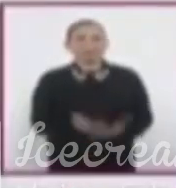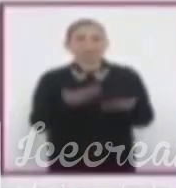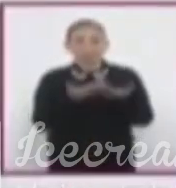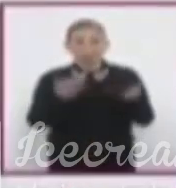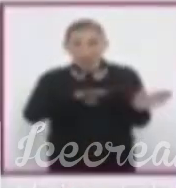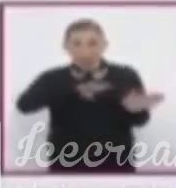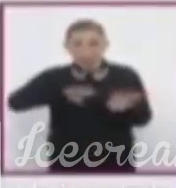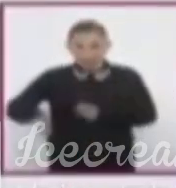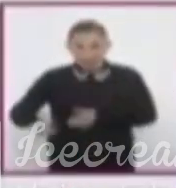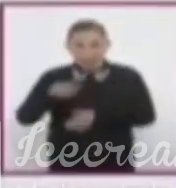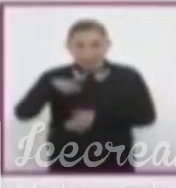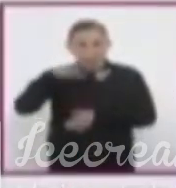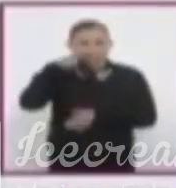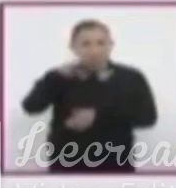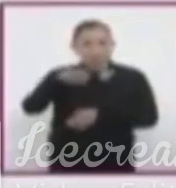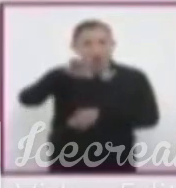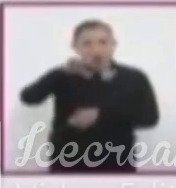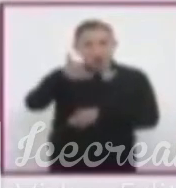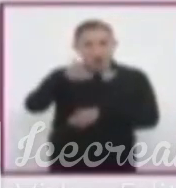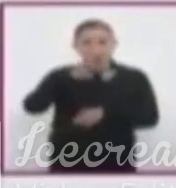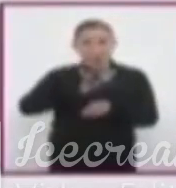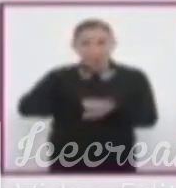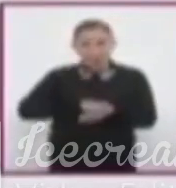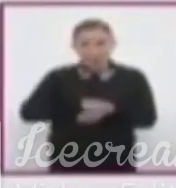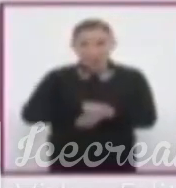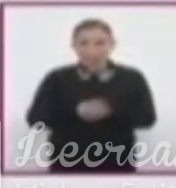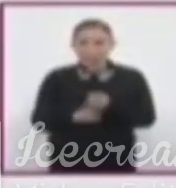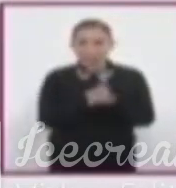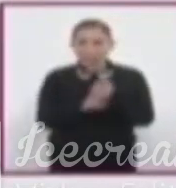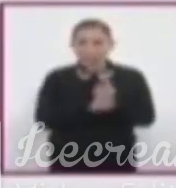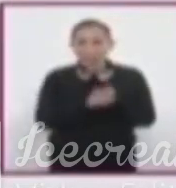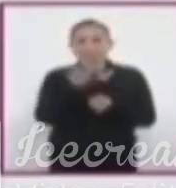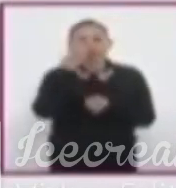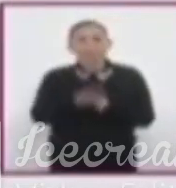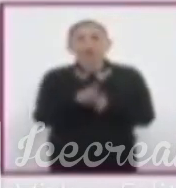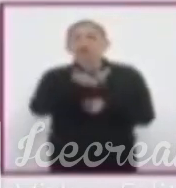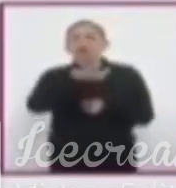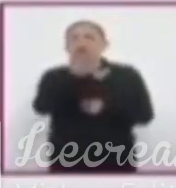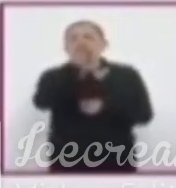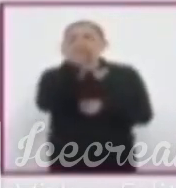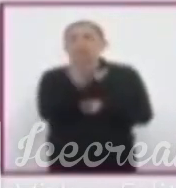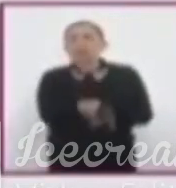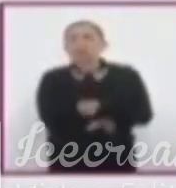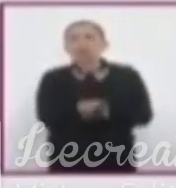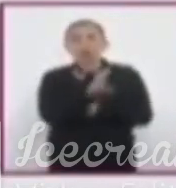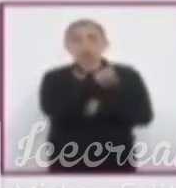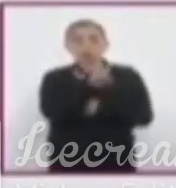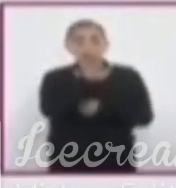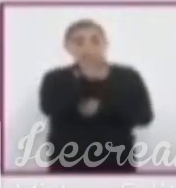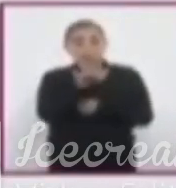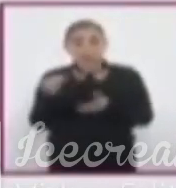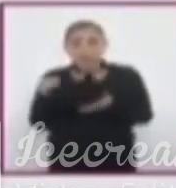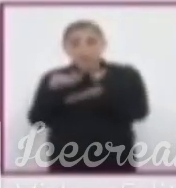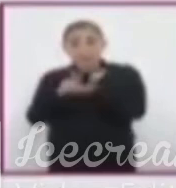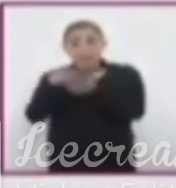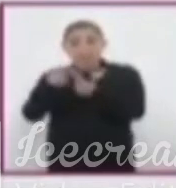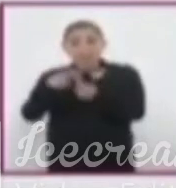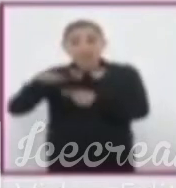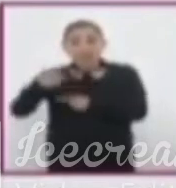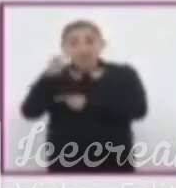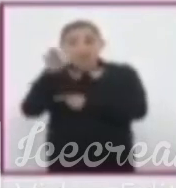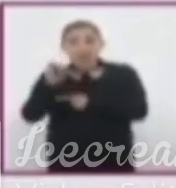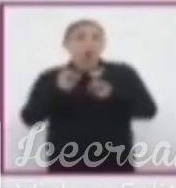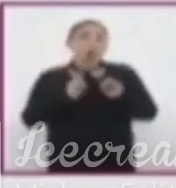Ahora vamos a afrontar un reto mayor. ¿Cómo saber cuál es el 12% de 250? ¿O